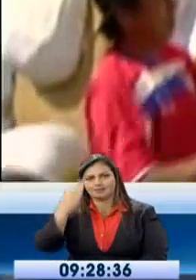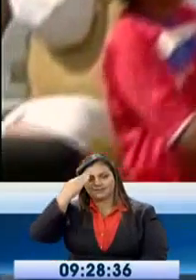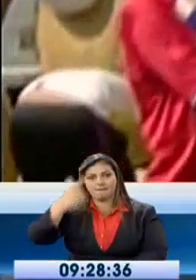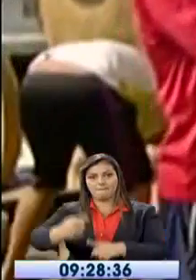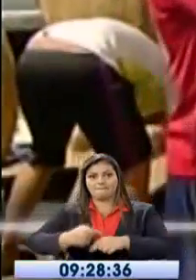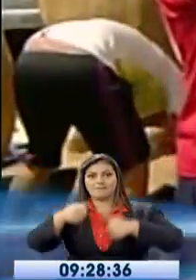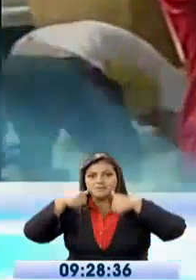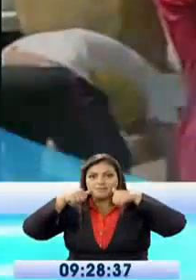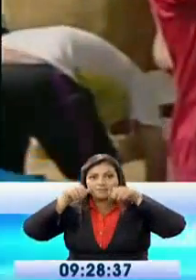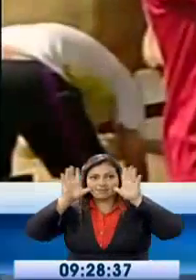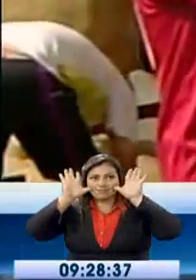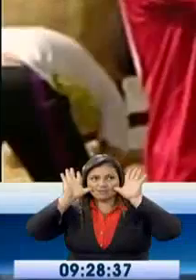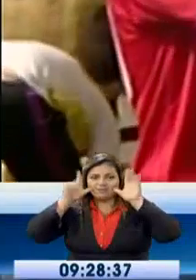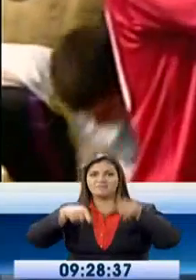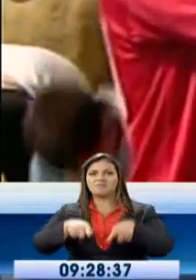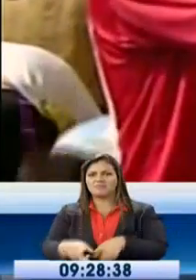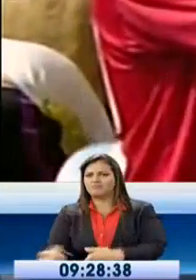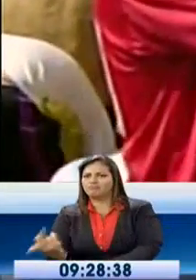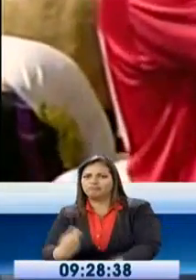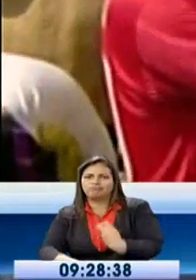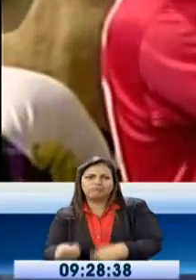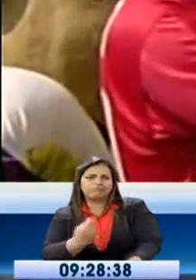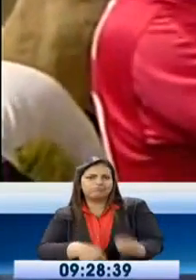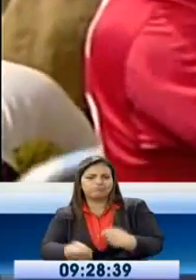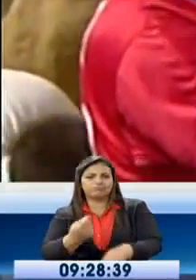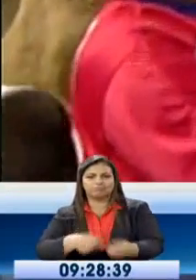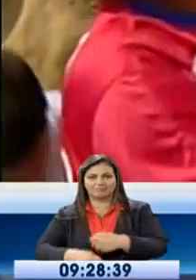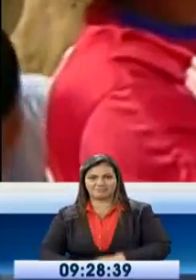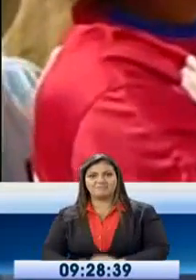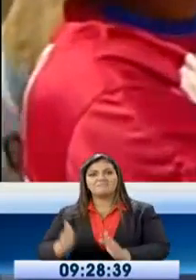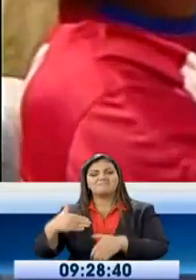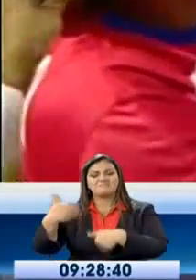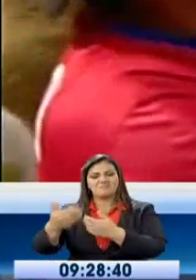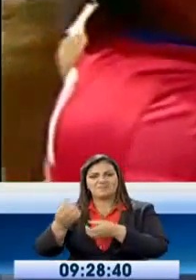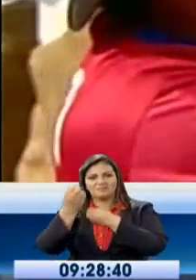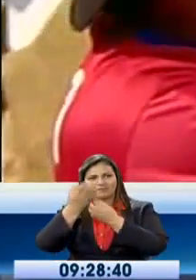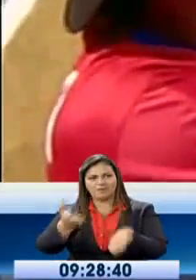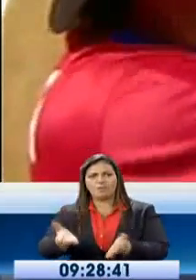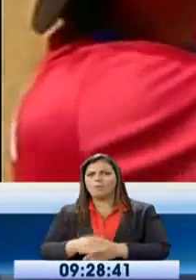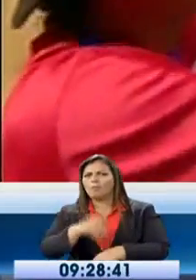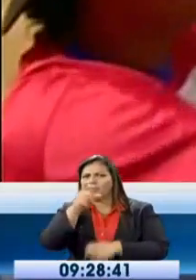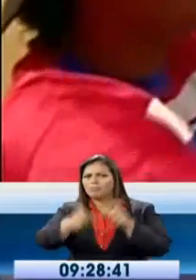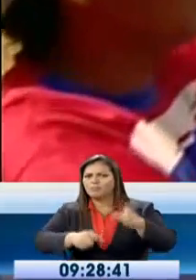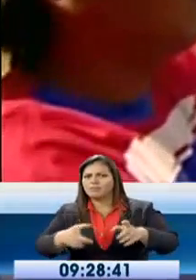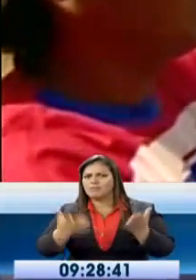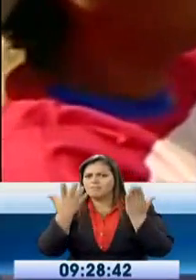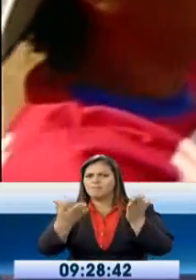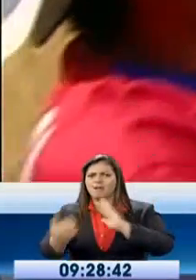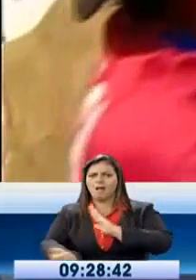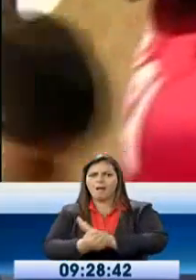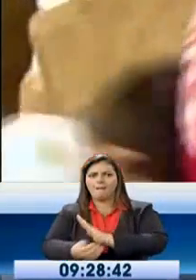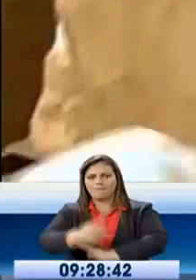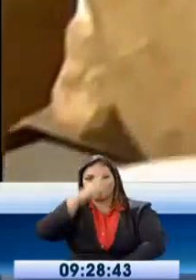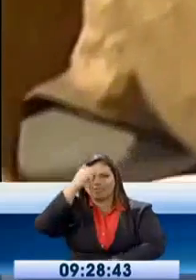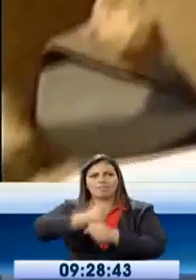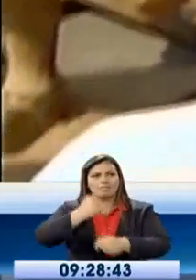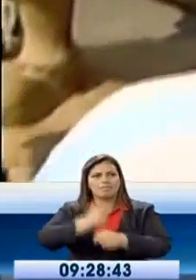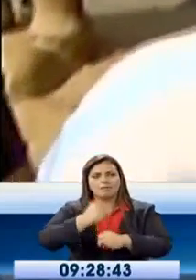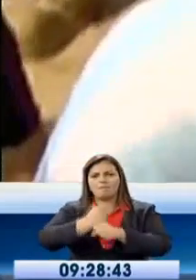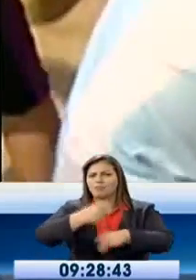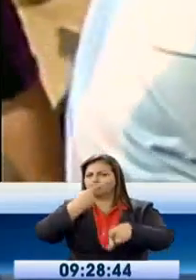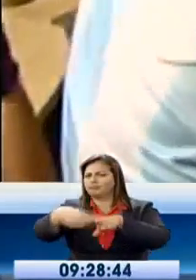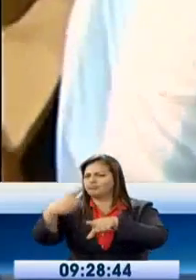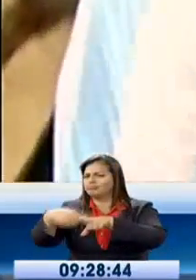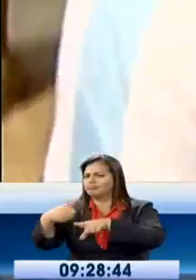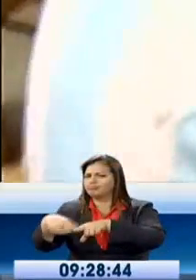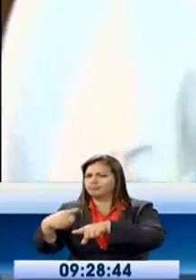de diciembre. Más adelante les vamos a contar un poco cómo están trabajando estos artistas, porque para mí son artesanos, artistas